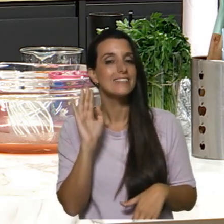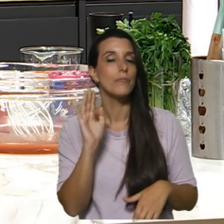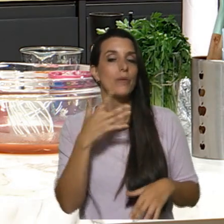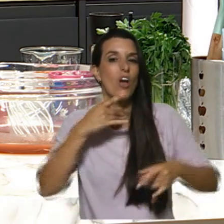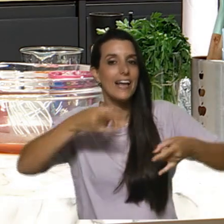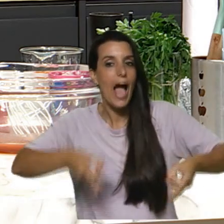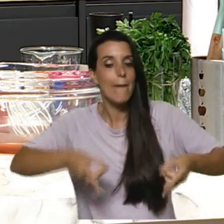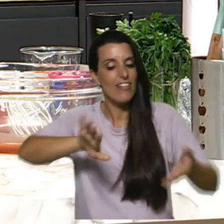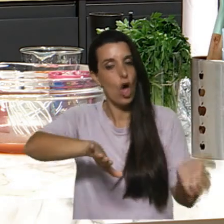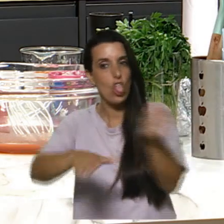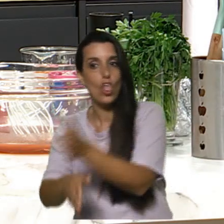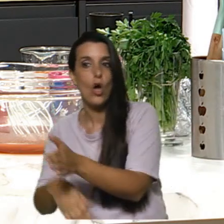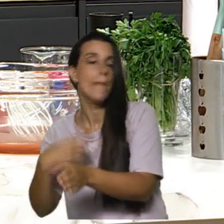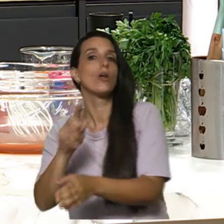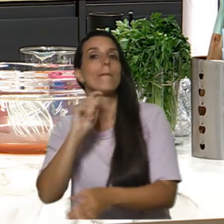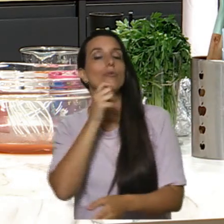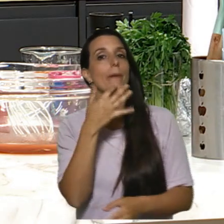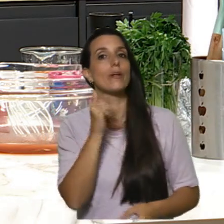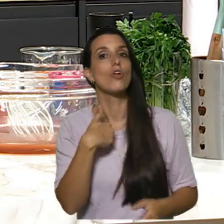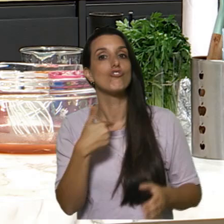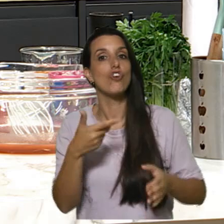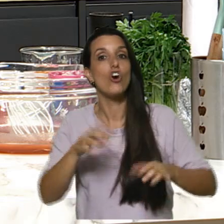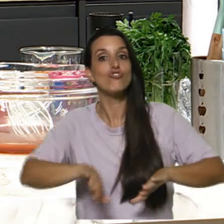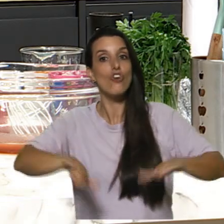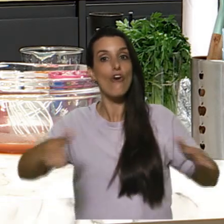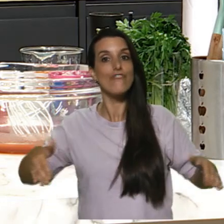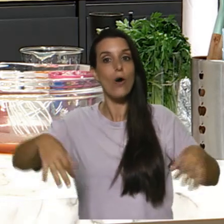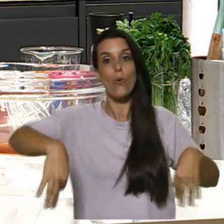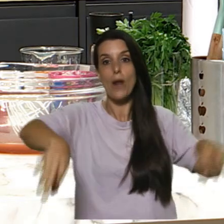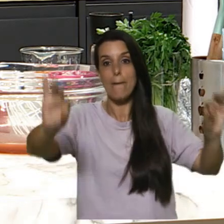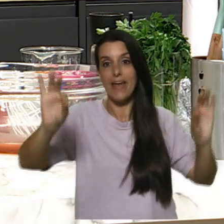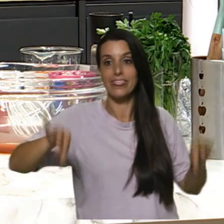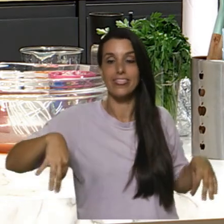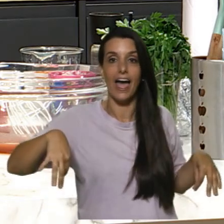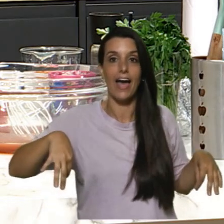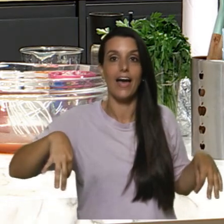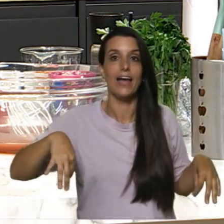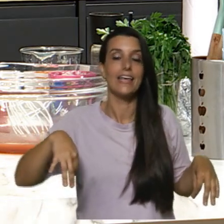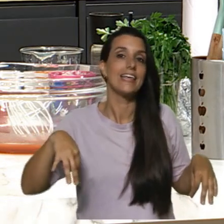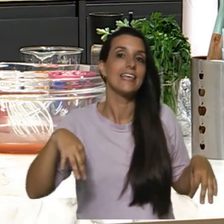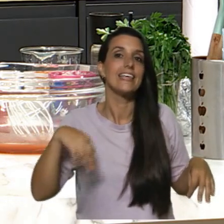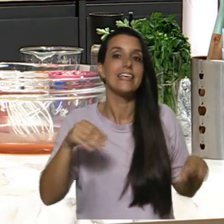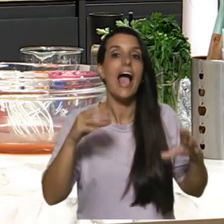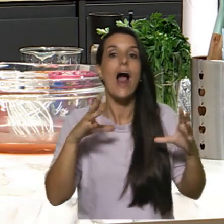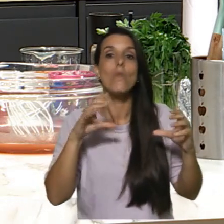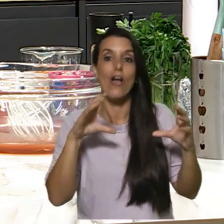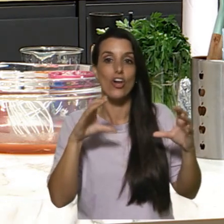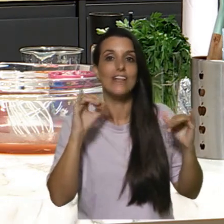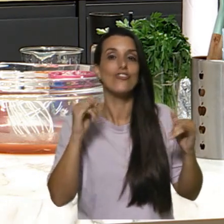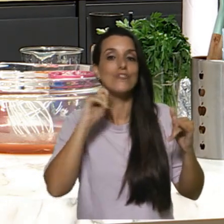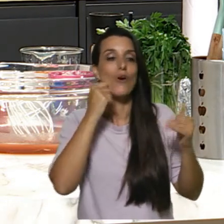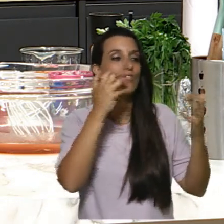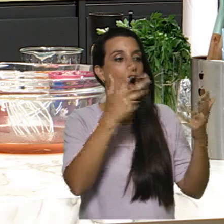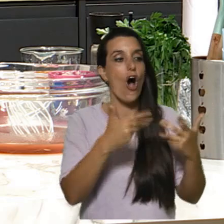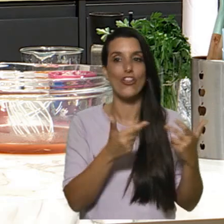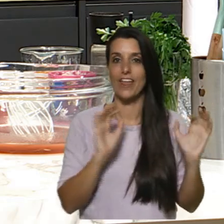que la dejo distendida. Lo que a mí me gusta es, yo tengo el sofá con una manta arriba, como un, no sé, sí. Y unos almohadones. Eso sí me gusta que esté